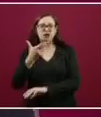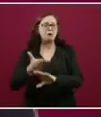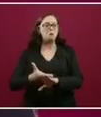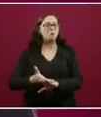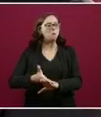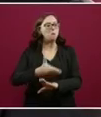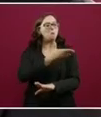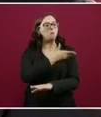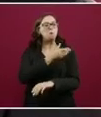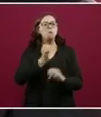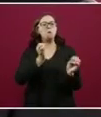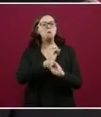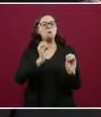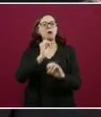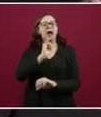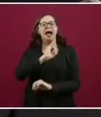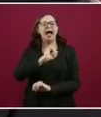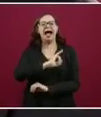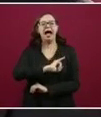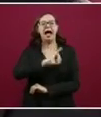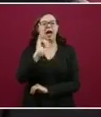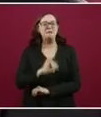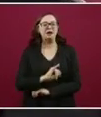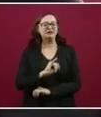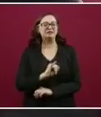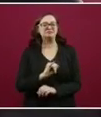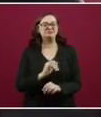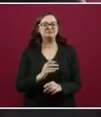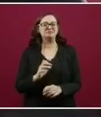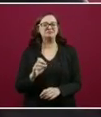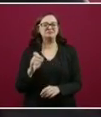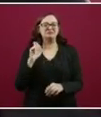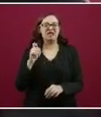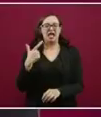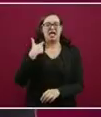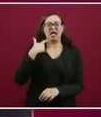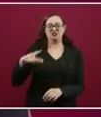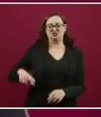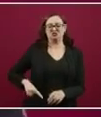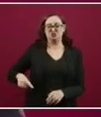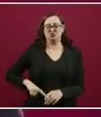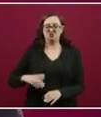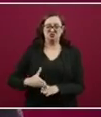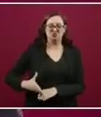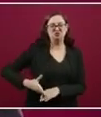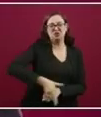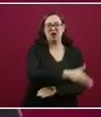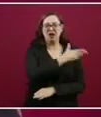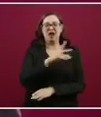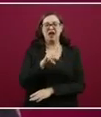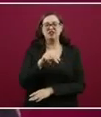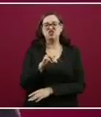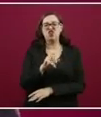en los planes de desarrollo de los periodos de gobiernos neoliberales.